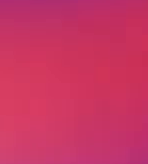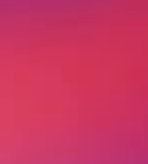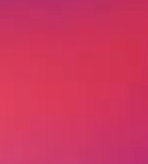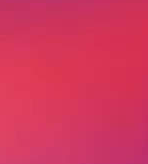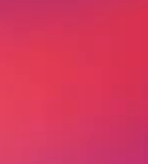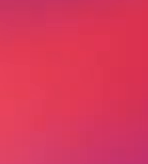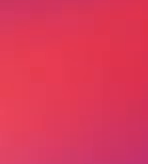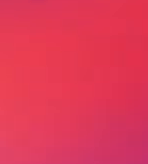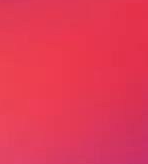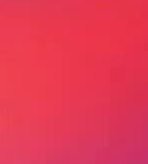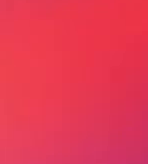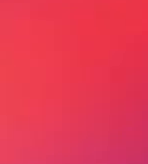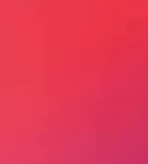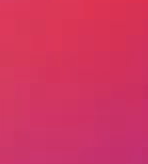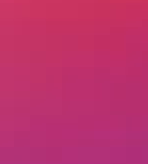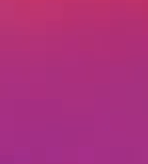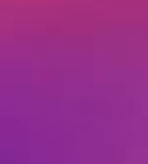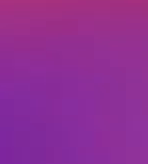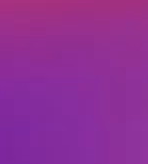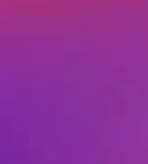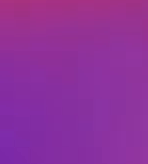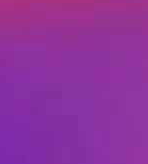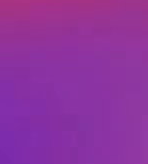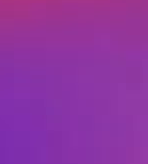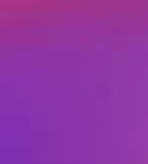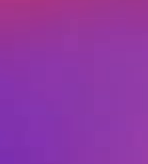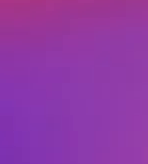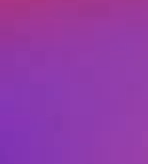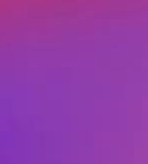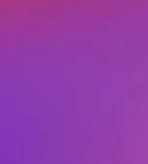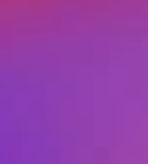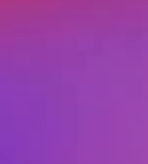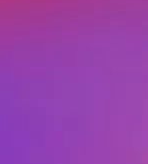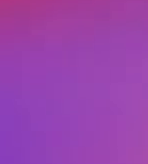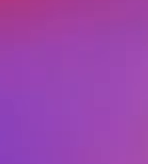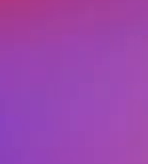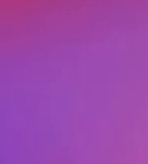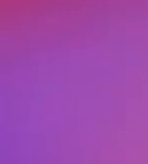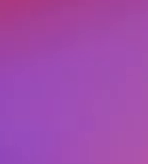conalitec.cep.gob.mx. Y recuerda que también cuentas con el sitio